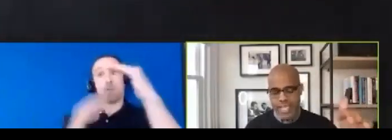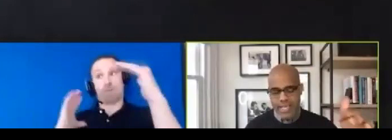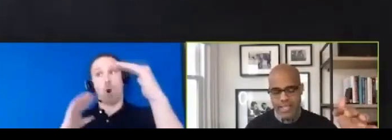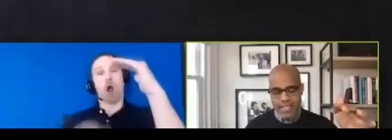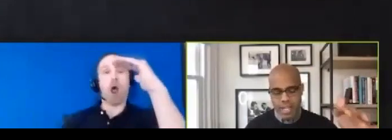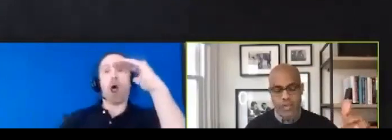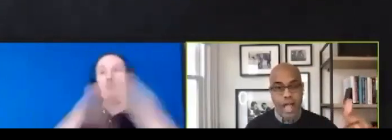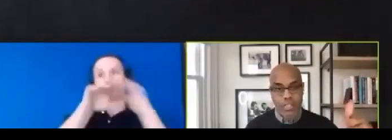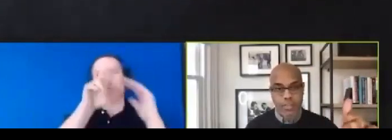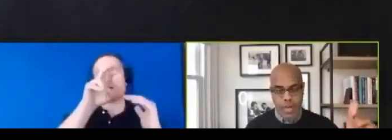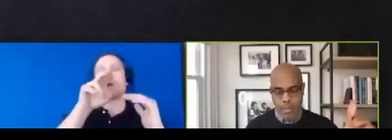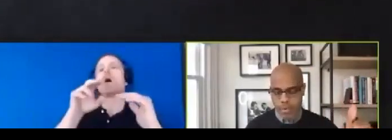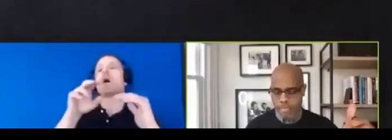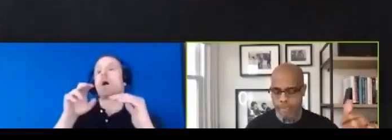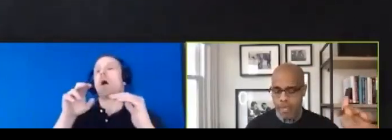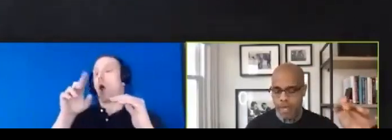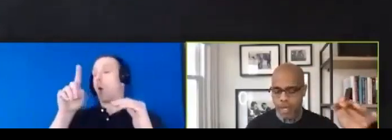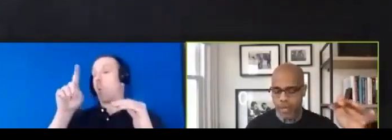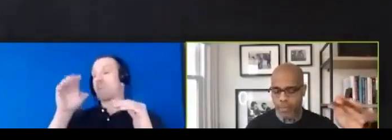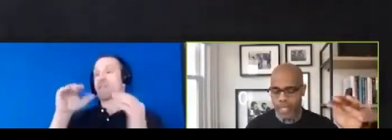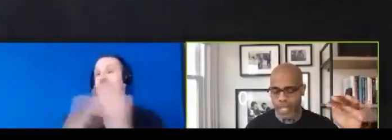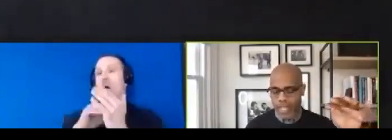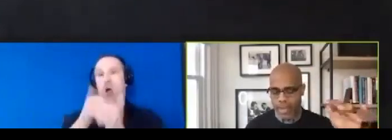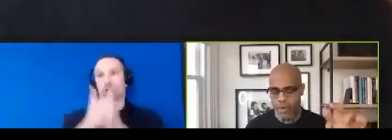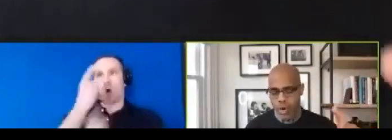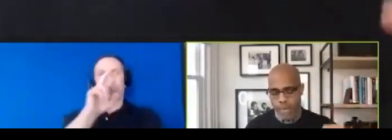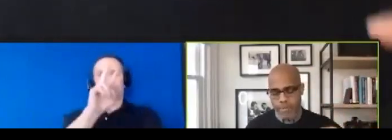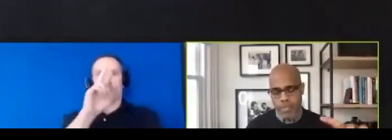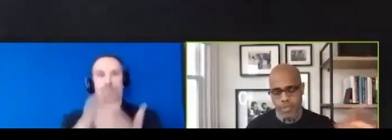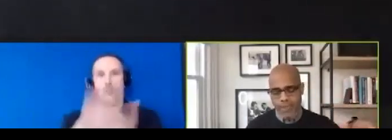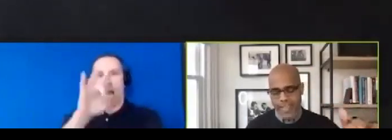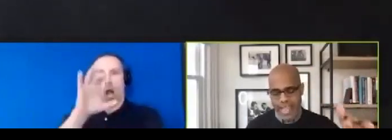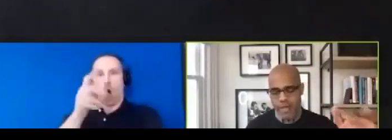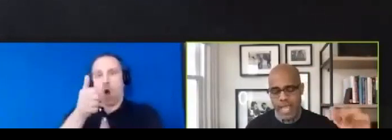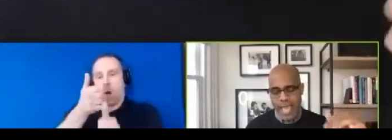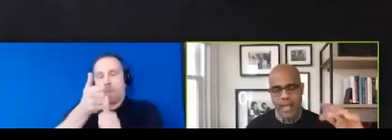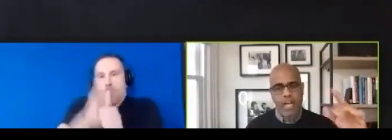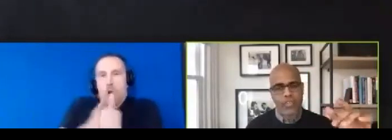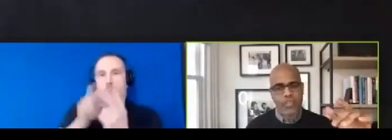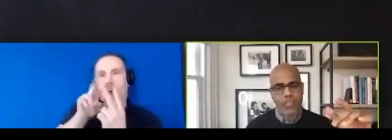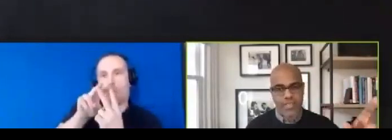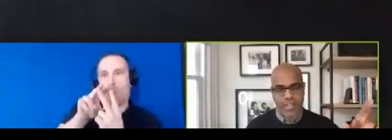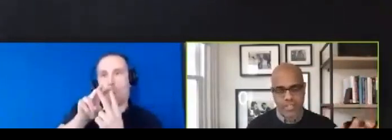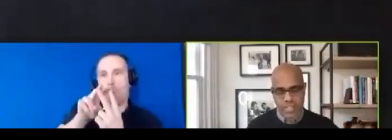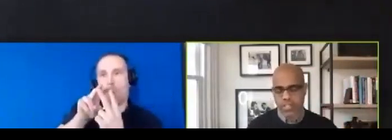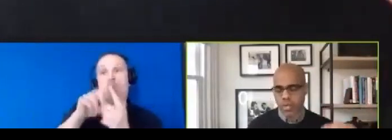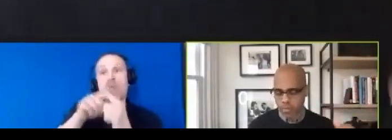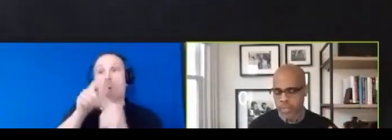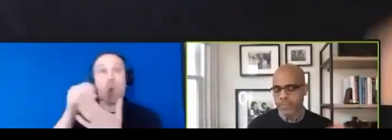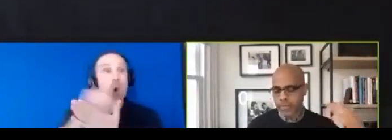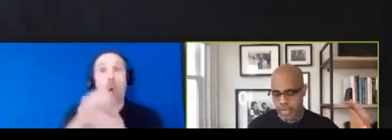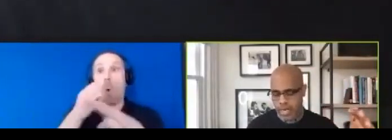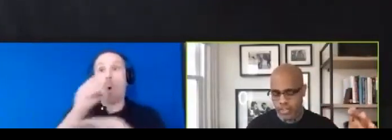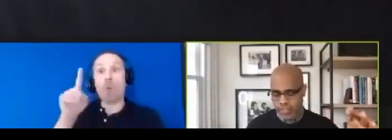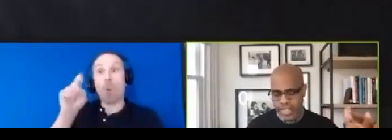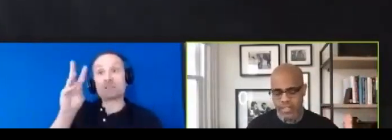ingreso en vez de hacer 200 mil dólares van a reducir para las parejas césar a 150 mil dólares al año